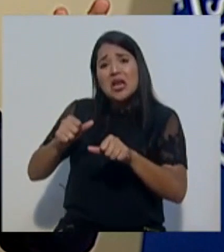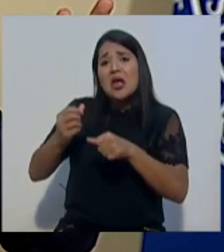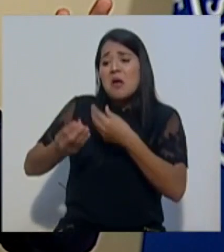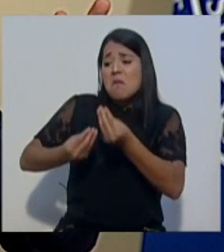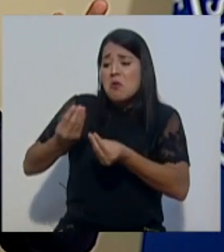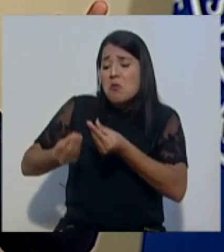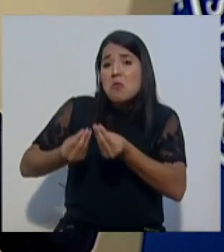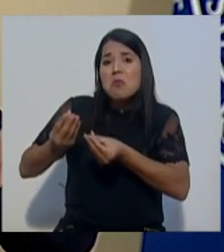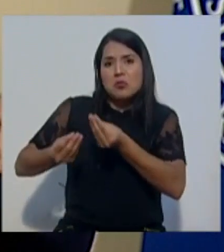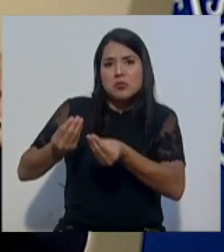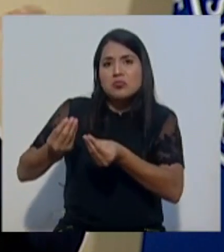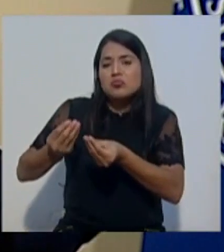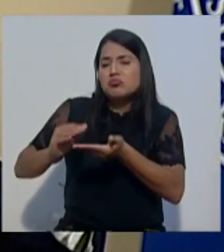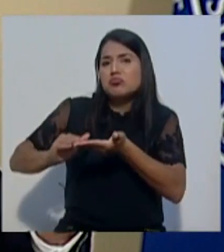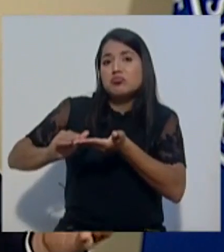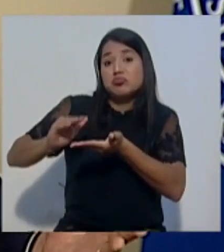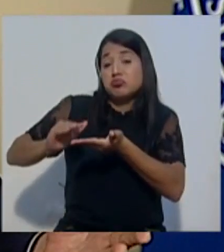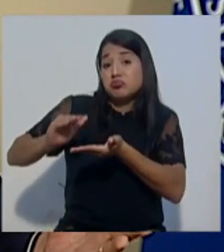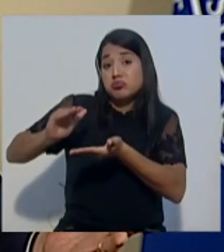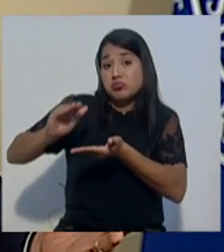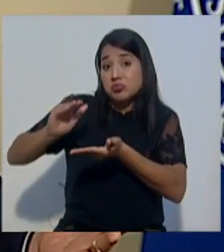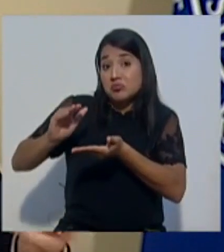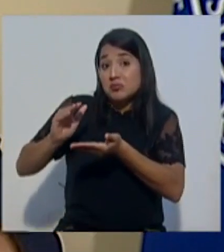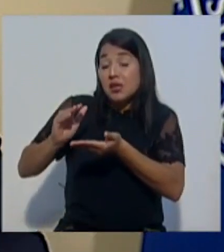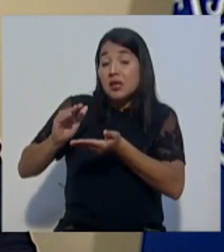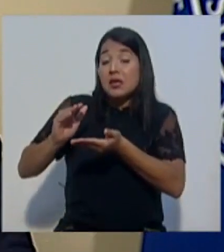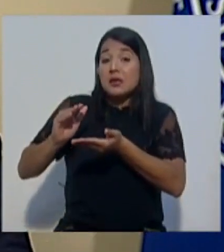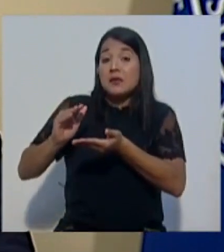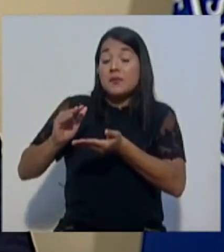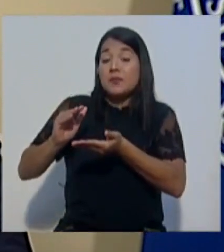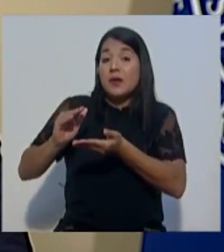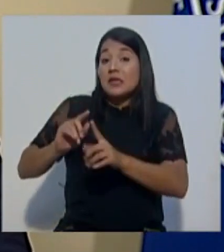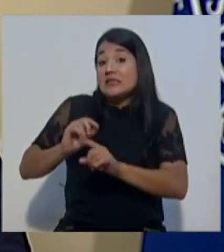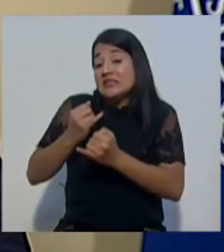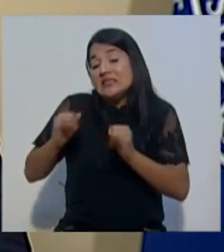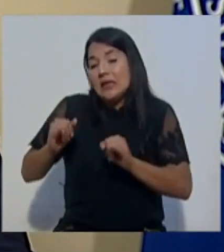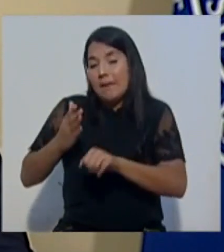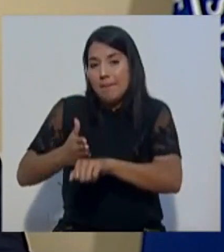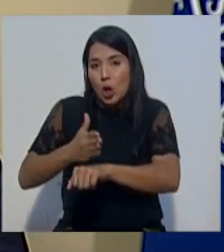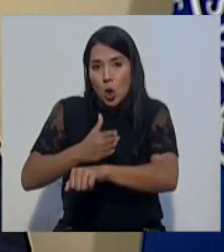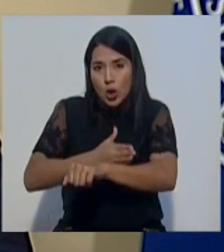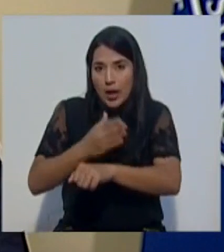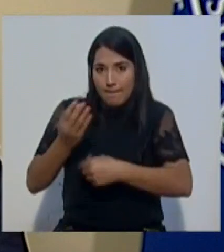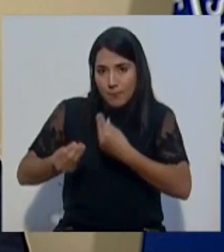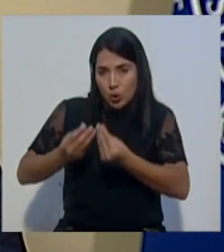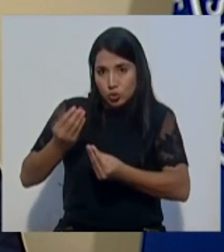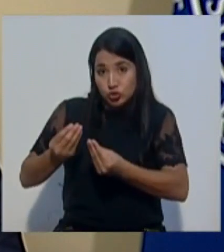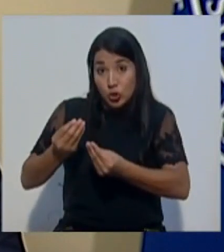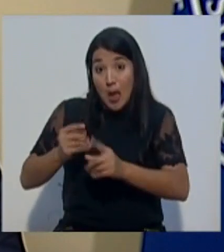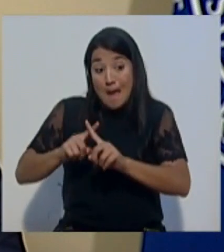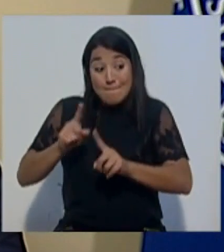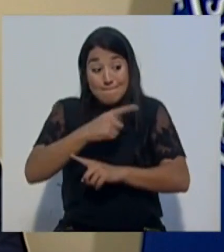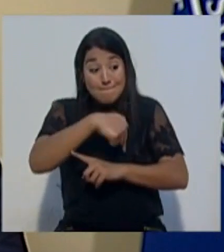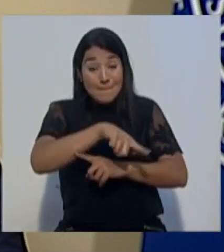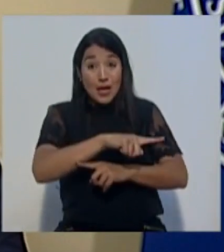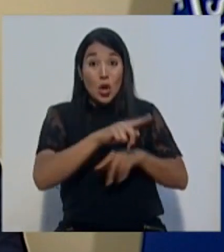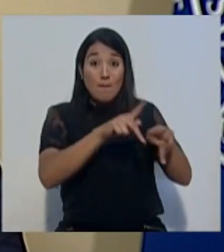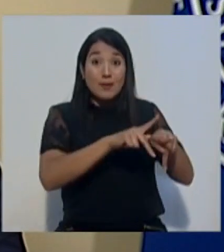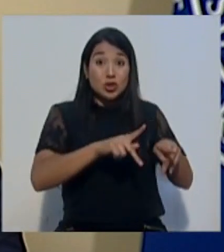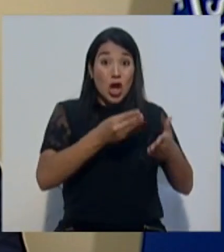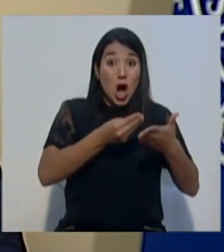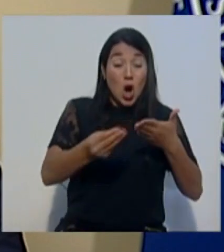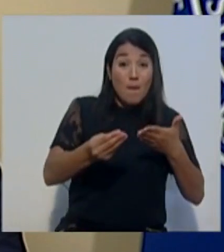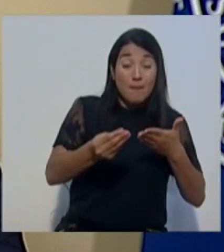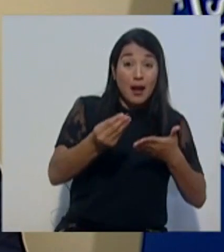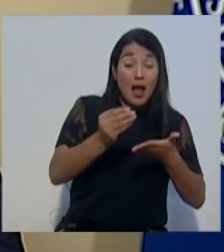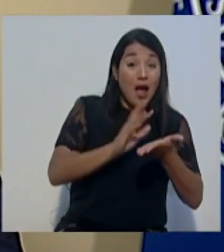subsidios, sin necesariamente mejorar productividad, pero estos costarricenses, todos los que lo consumimos, no veríamos